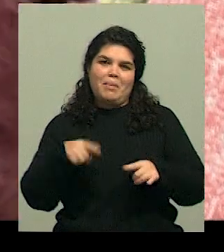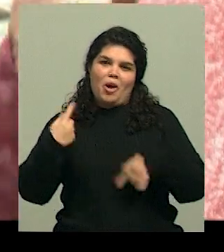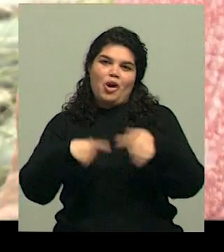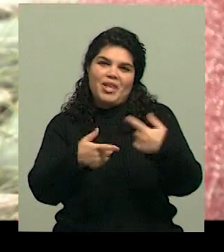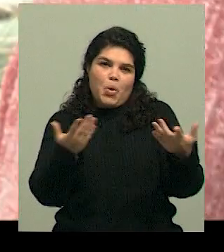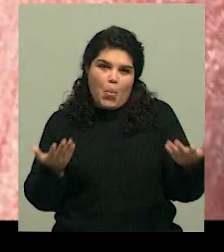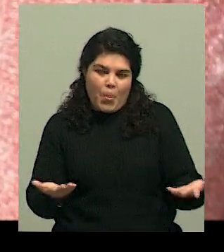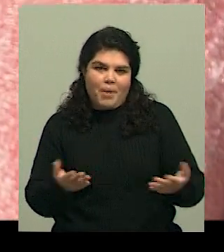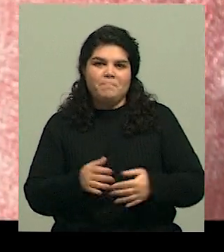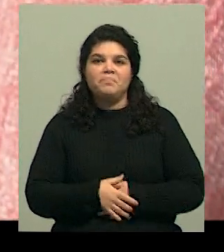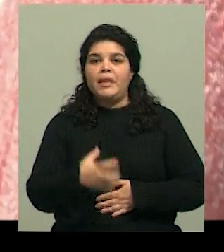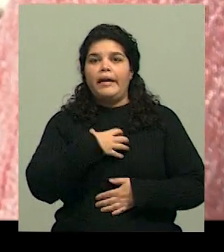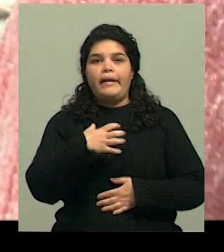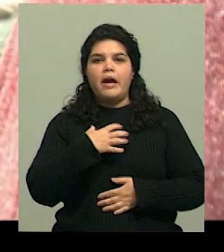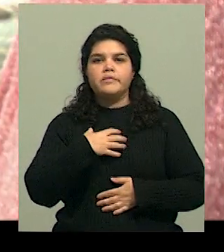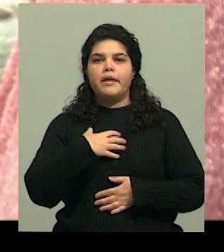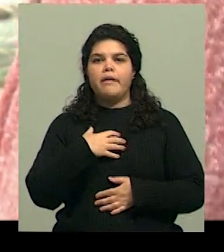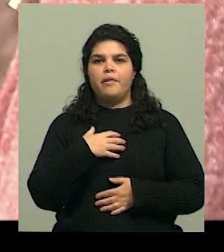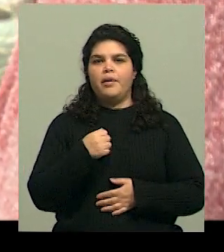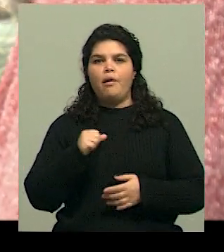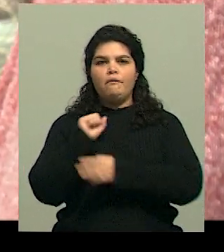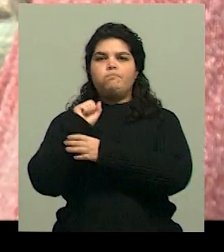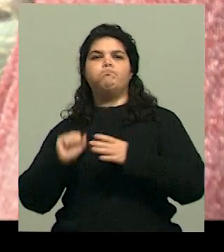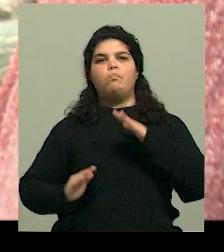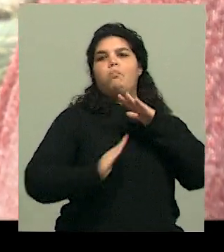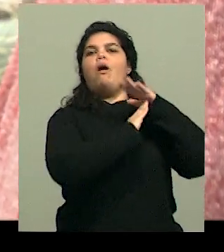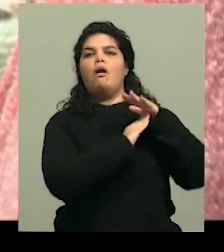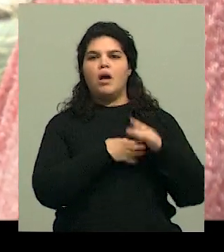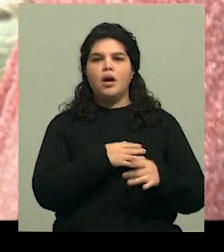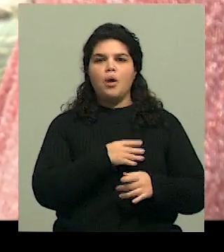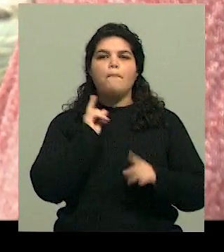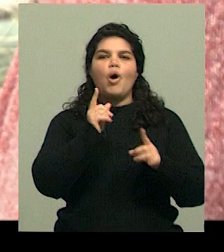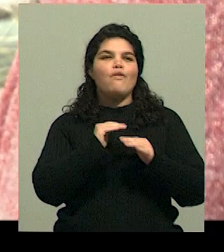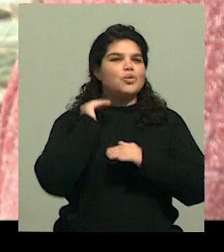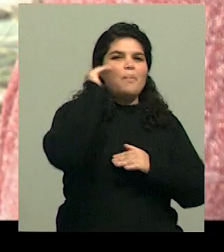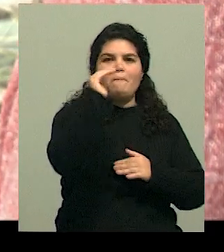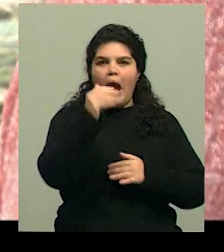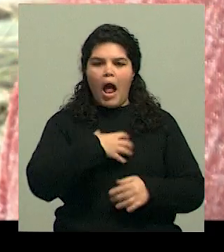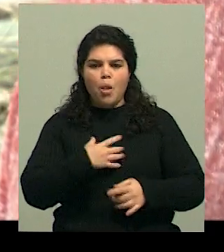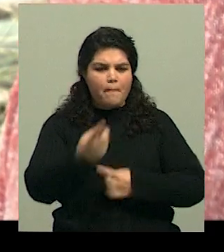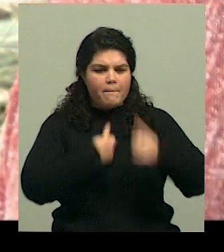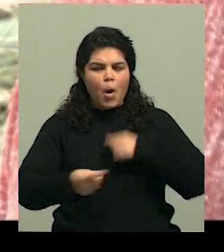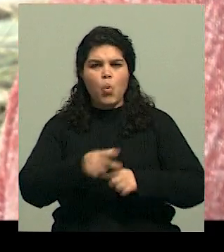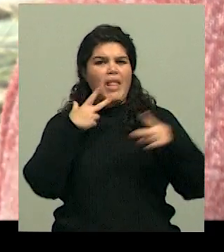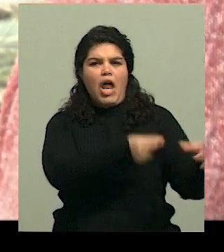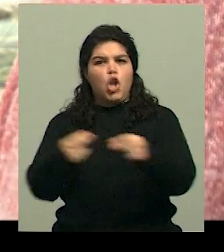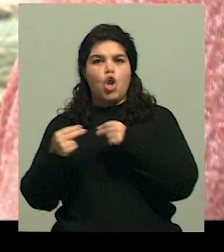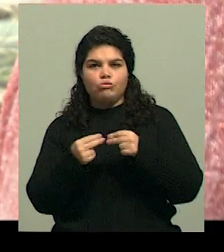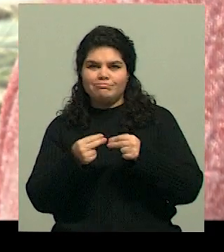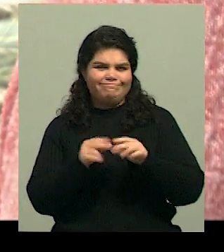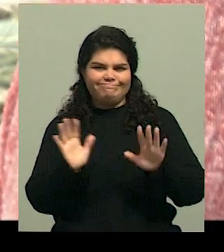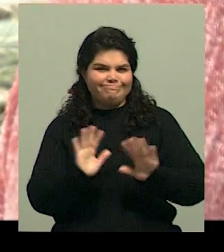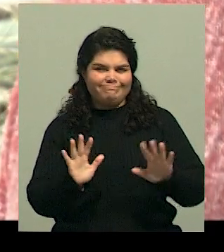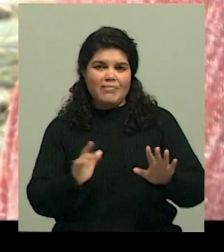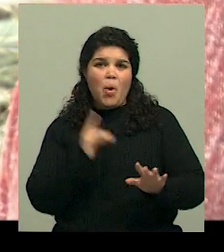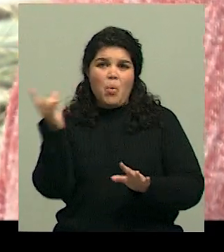clases magistrales, ¿sí? Donde el profesor está de arriba y los alumnos no pueden preguntar, sigue estando. No, ya en la universidad